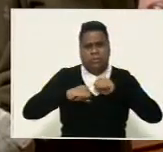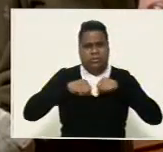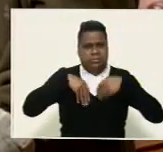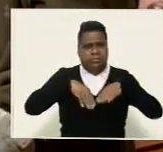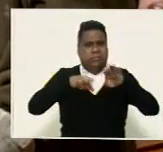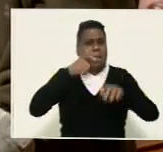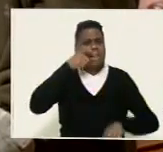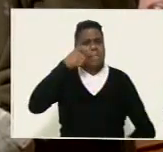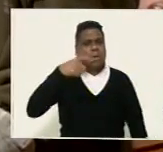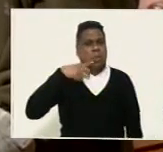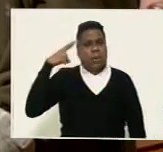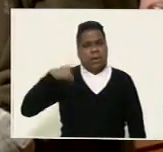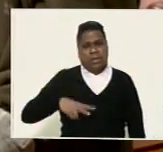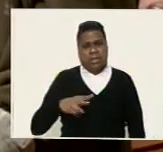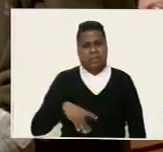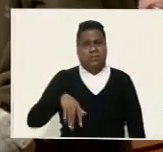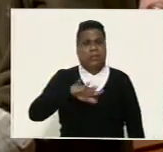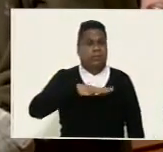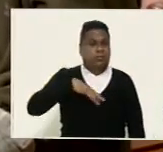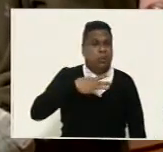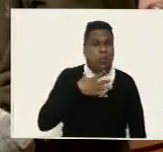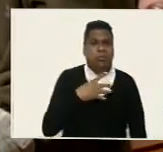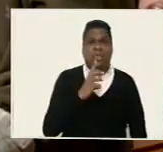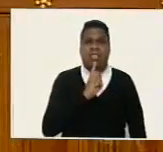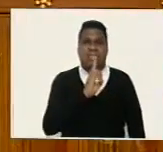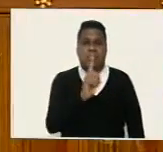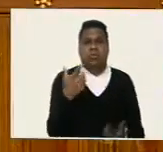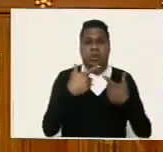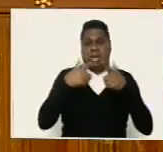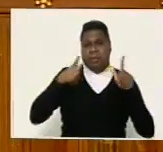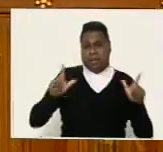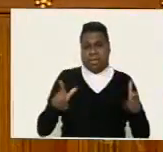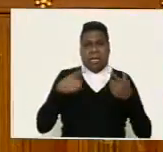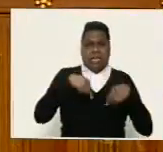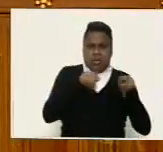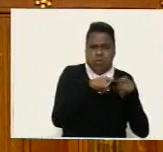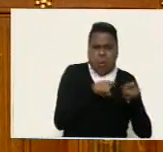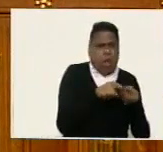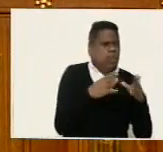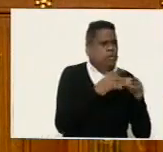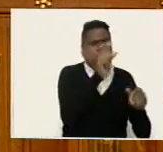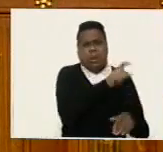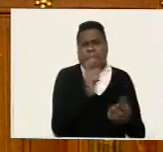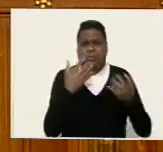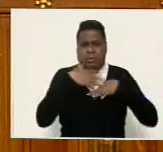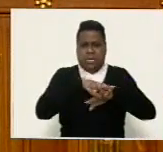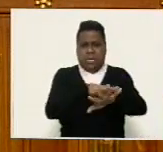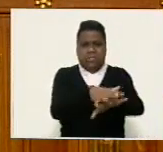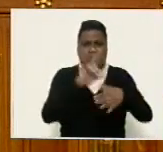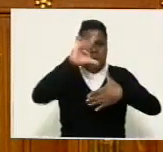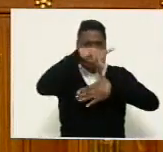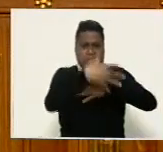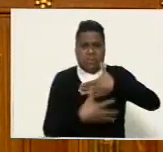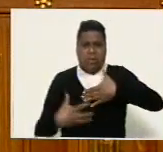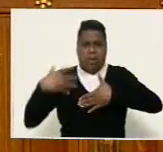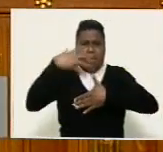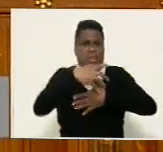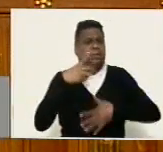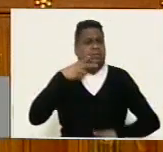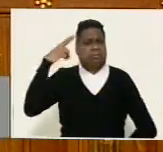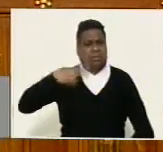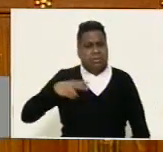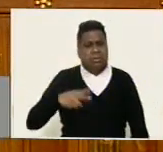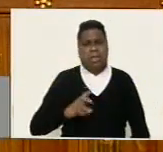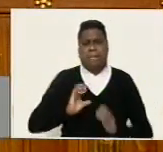pueblo venezolano, para llevar el discurso de la libertad, de la igualdad, de la integración de América Latina. Para eso